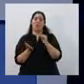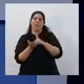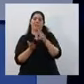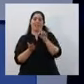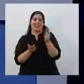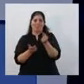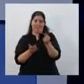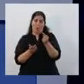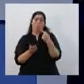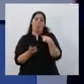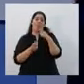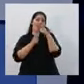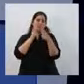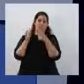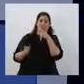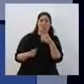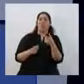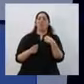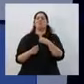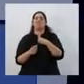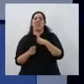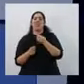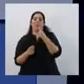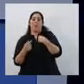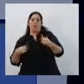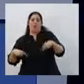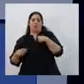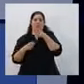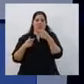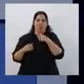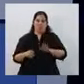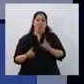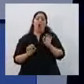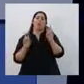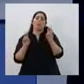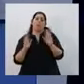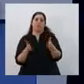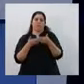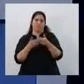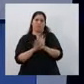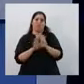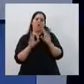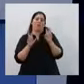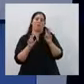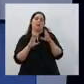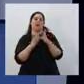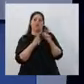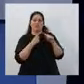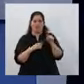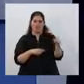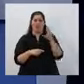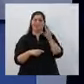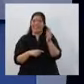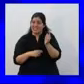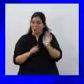30 segundos para responder si se sintieron aludidos o para cerrar el tema relaciones internacionales 30